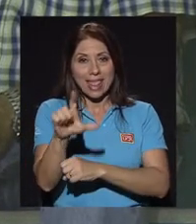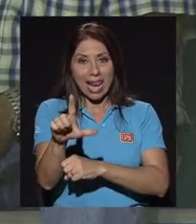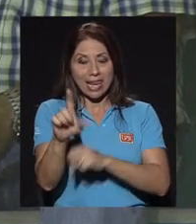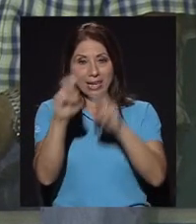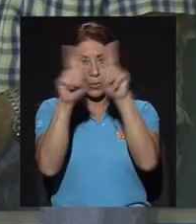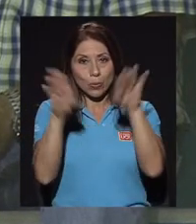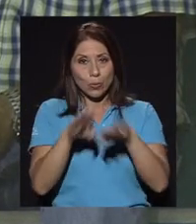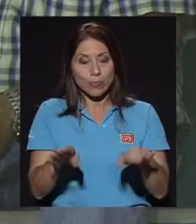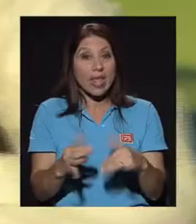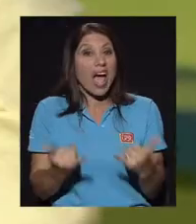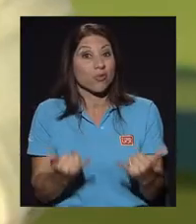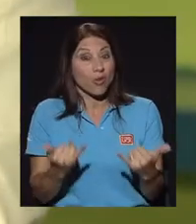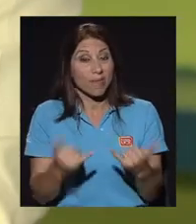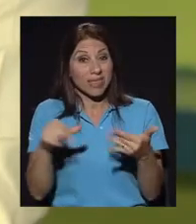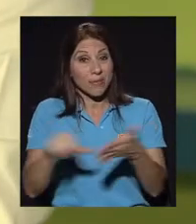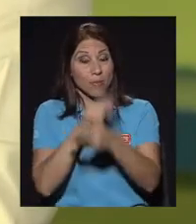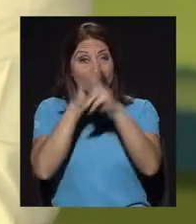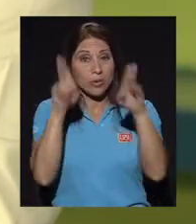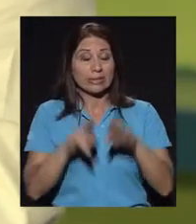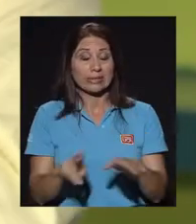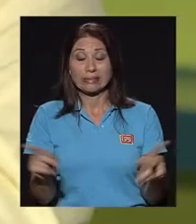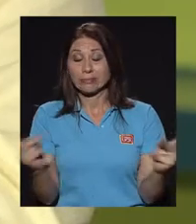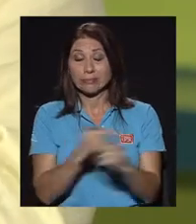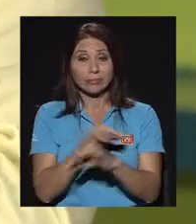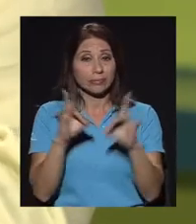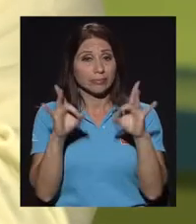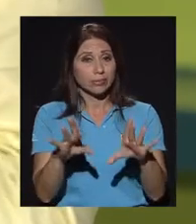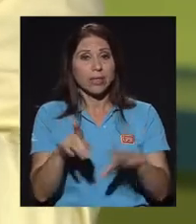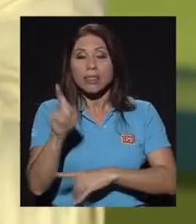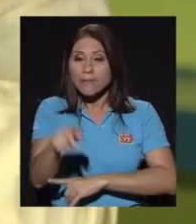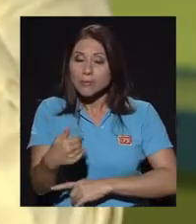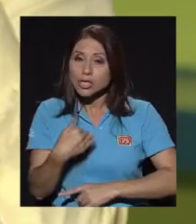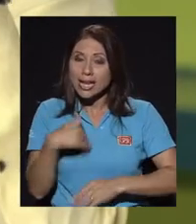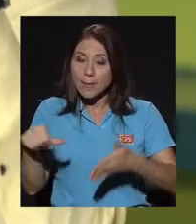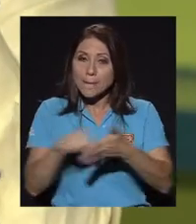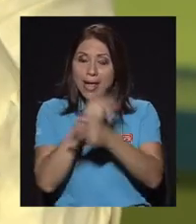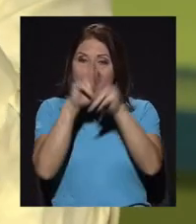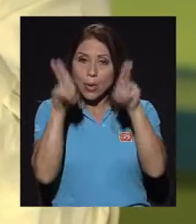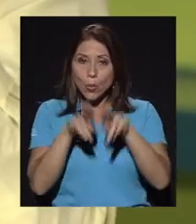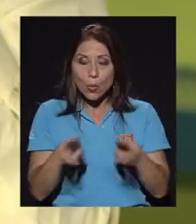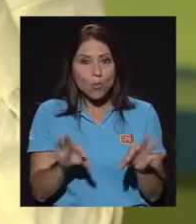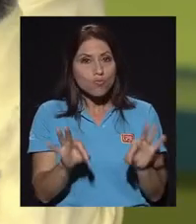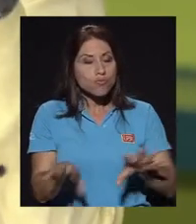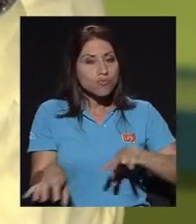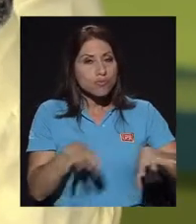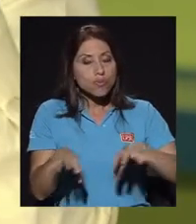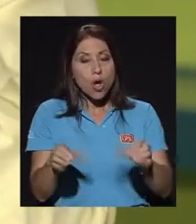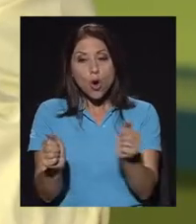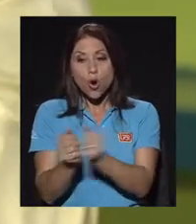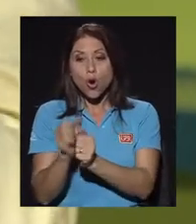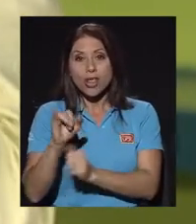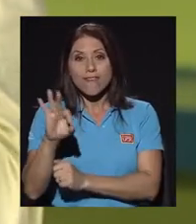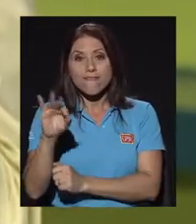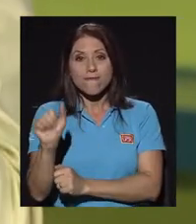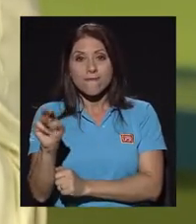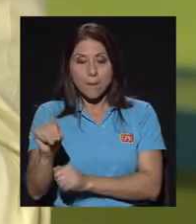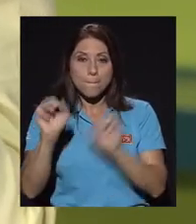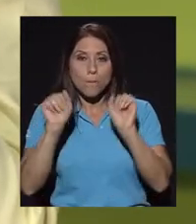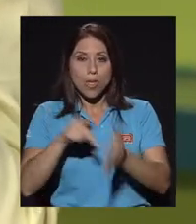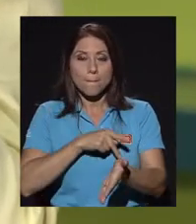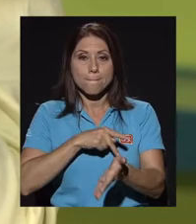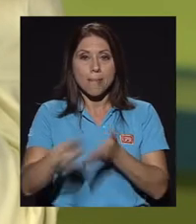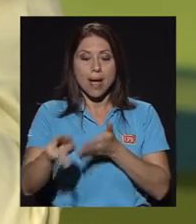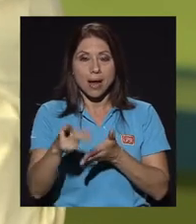paupérrima, debemos de contar con un sitio web interactivo que en conjunto con el IFAM permita el pago de tributos de manera